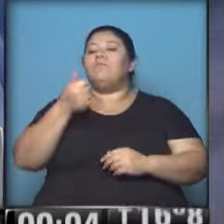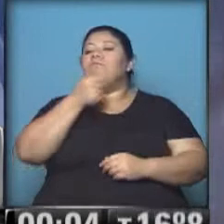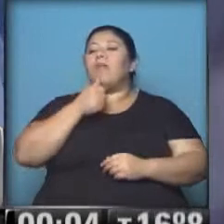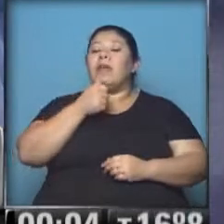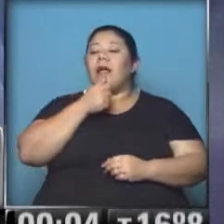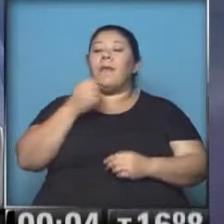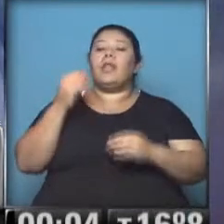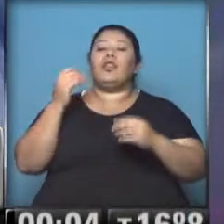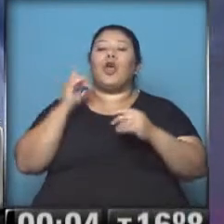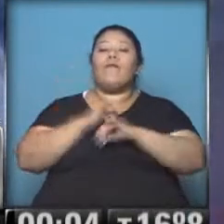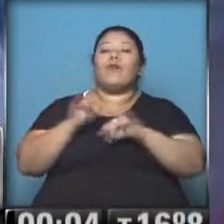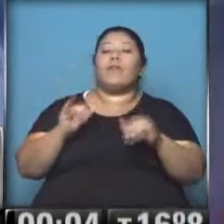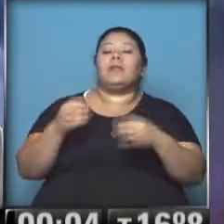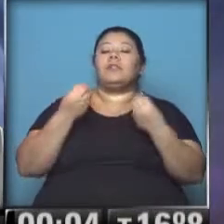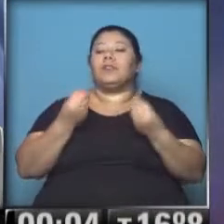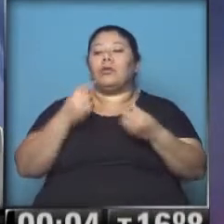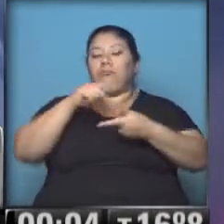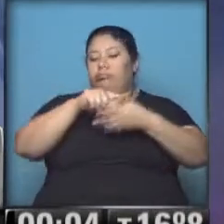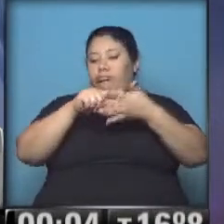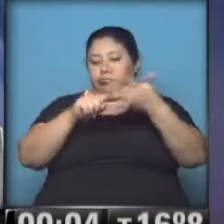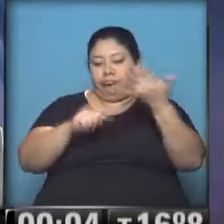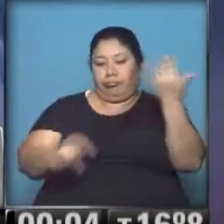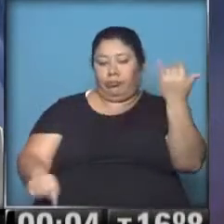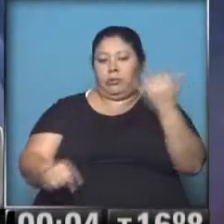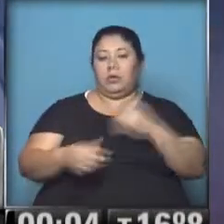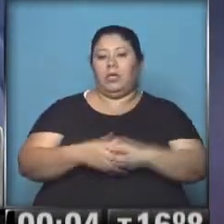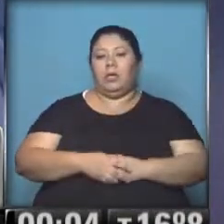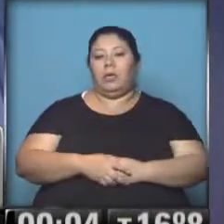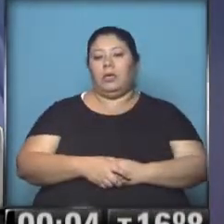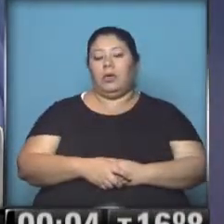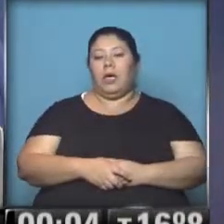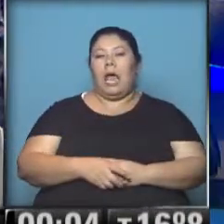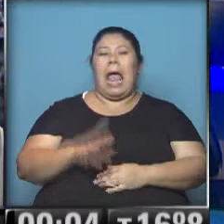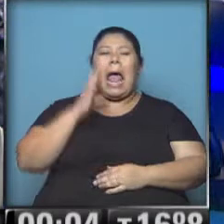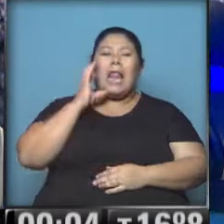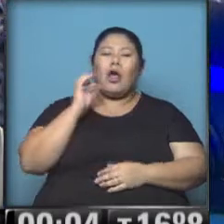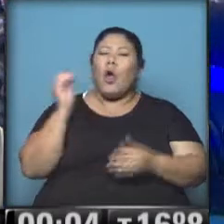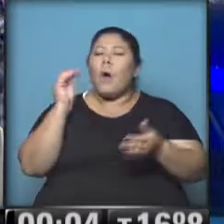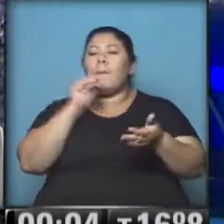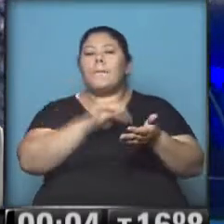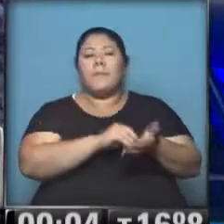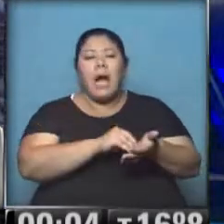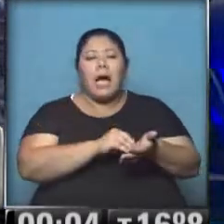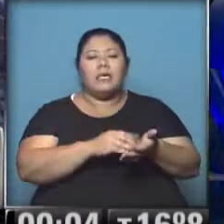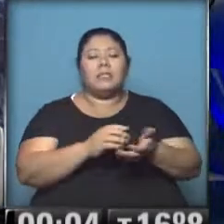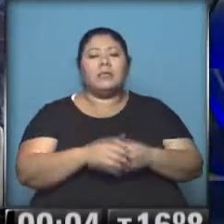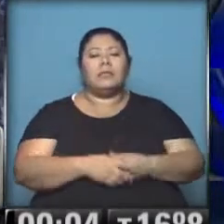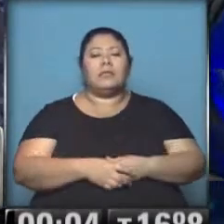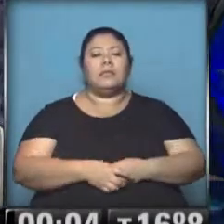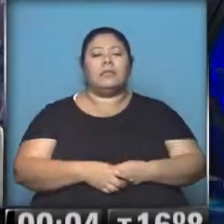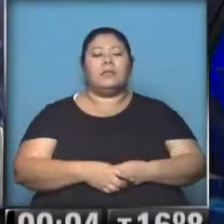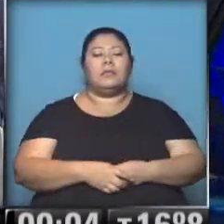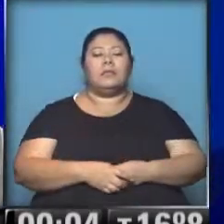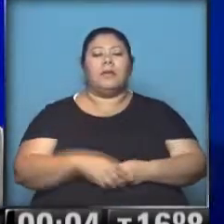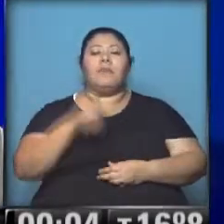Hay proyectos bastante interesantes, así que están todos... ¿Y hay algunos más de fondo que esto que vos comentás, que son cosas chiquitas? Hay cuestiones de